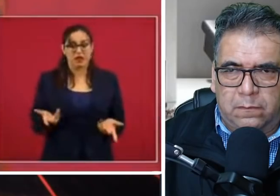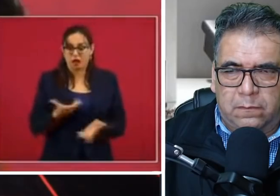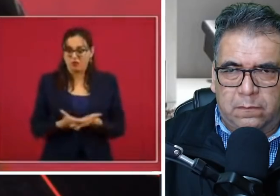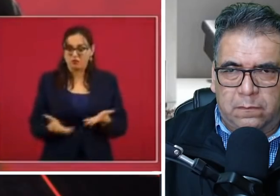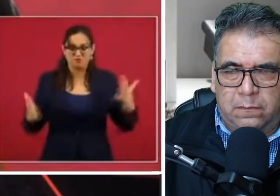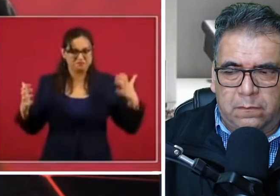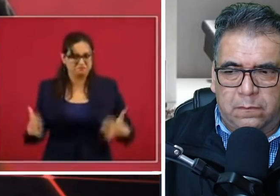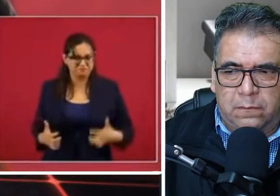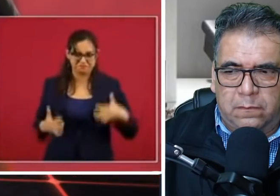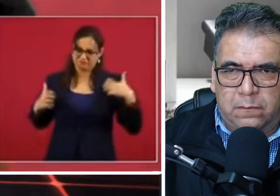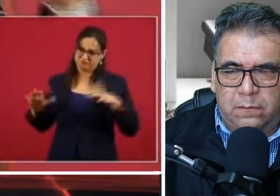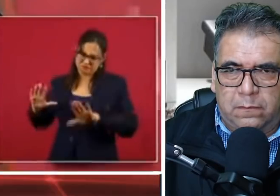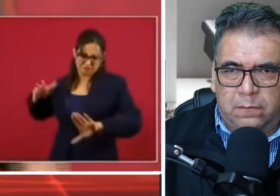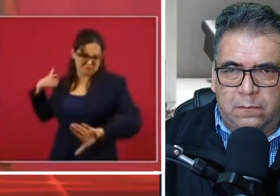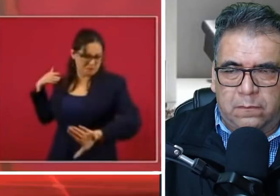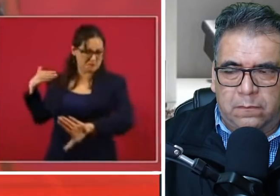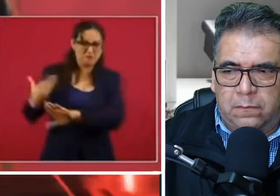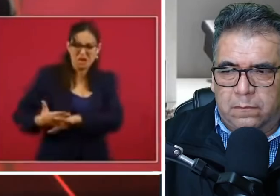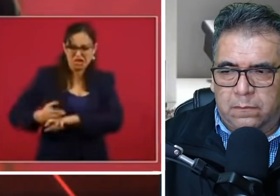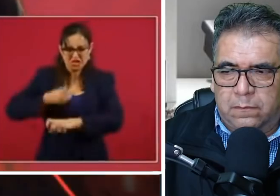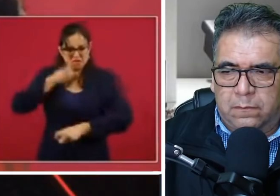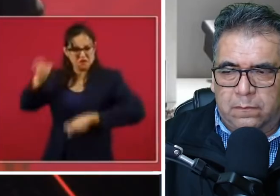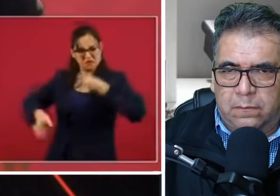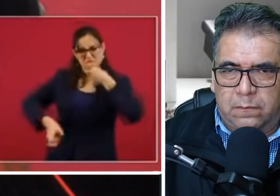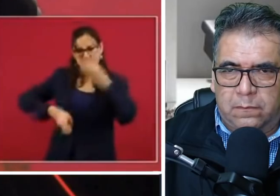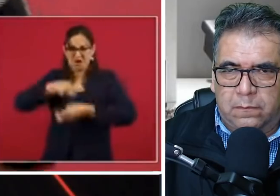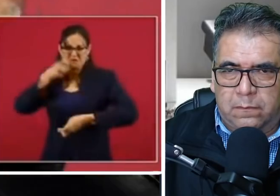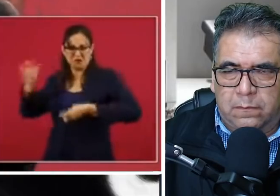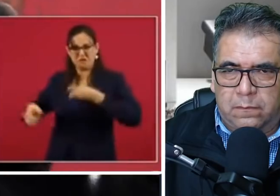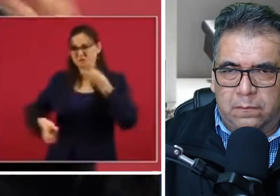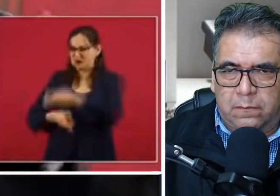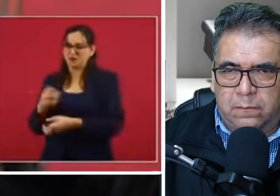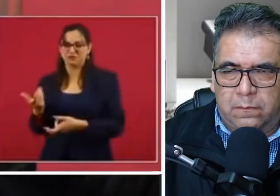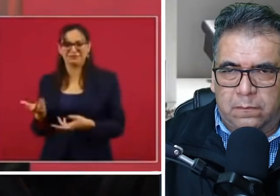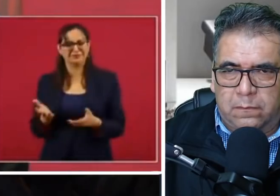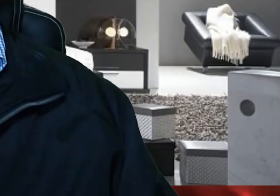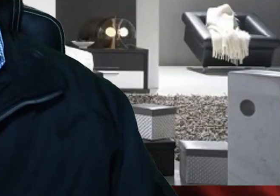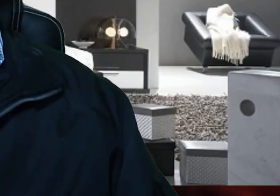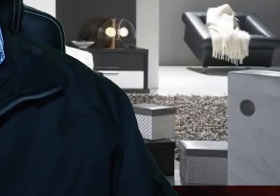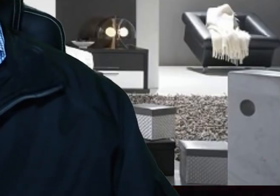¿no? Como ya es la debacle de la Comisión Federal. No.